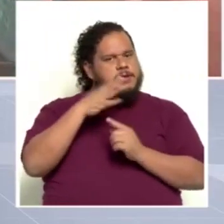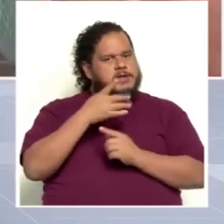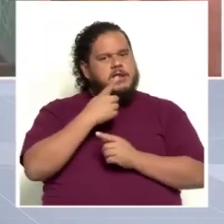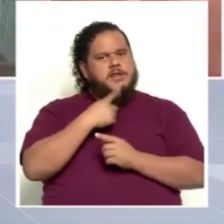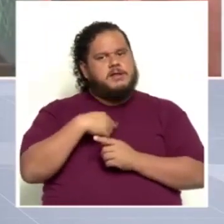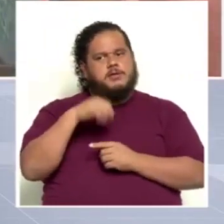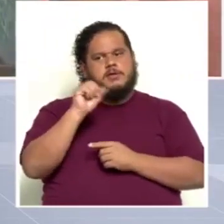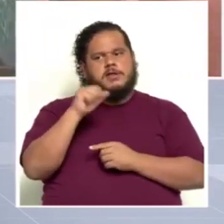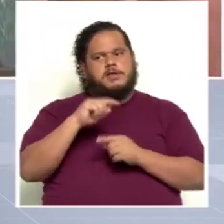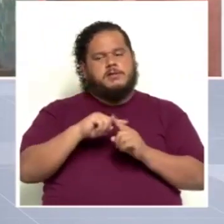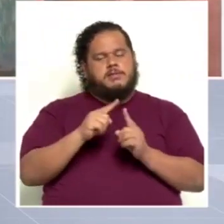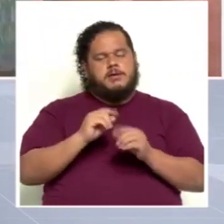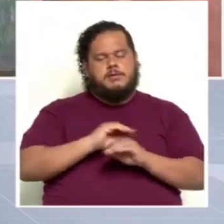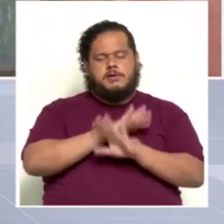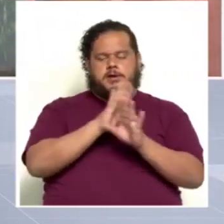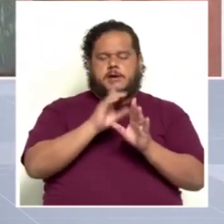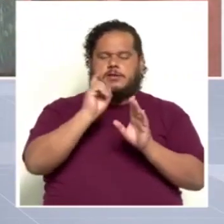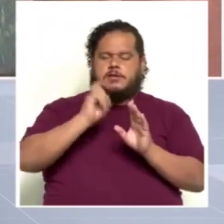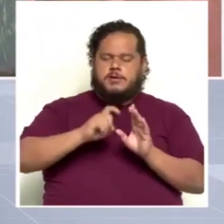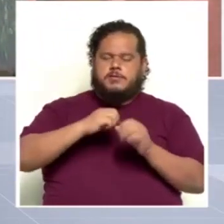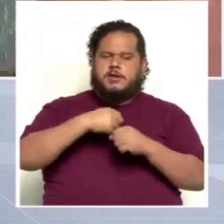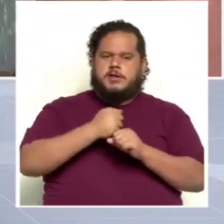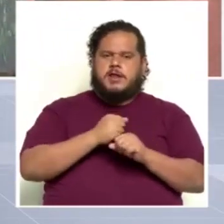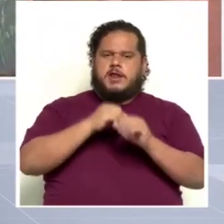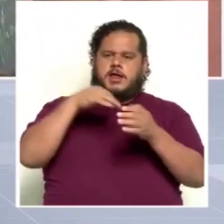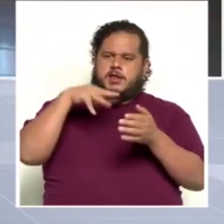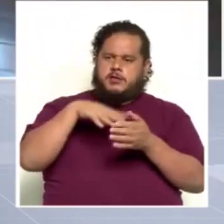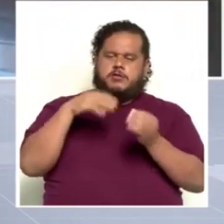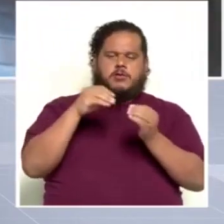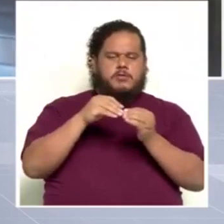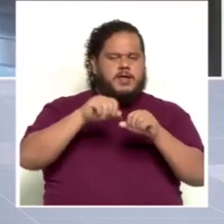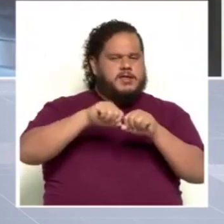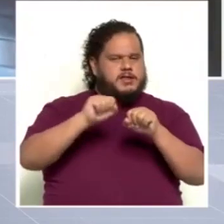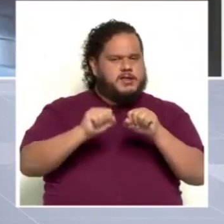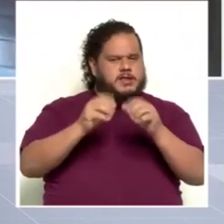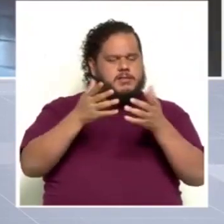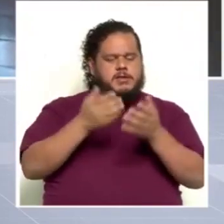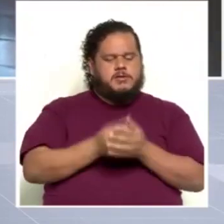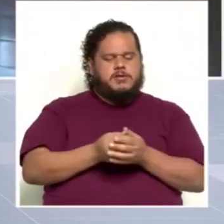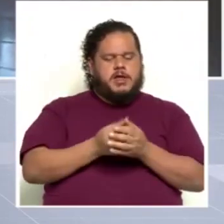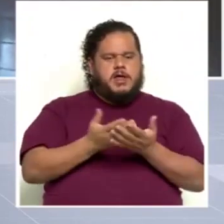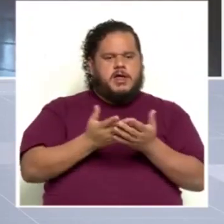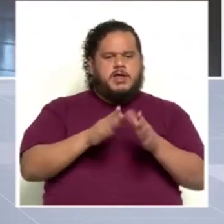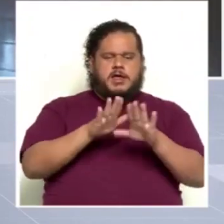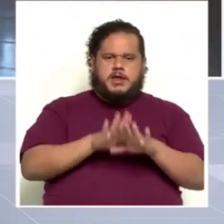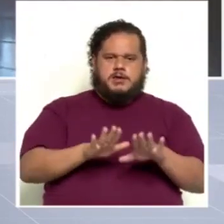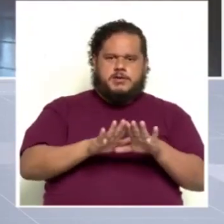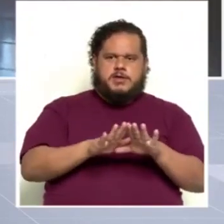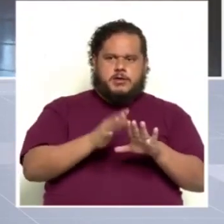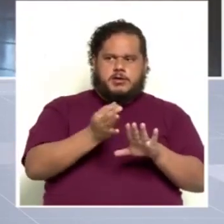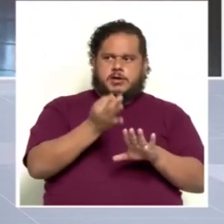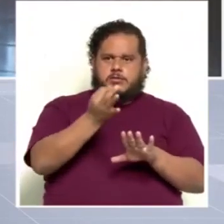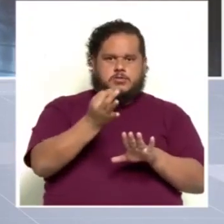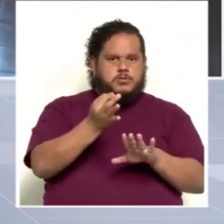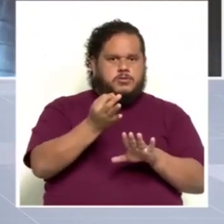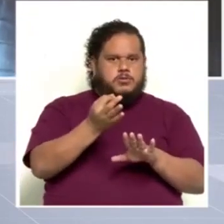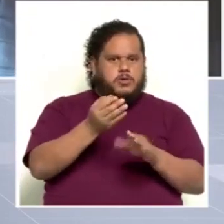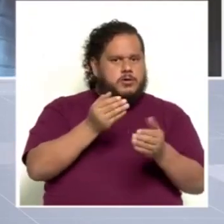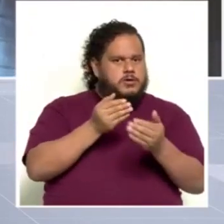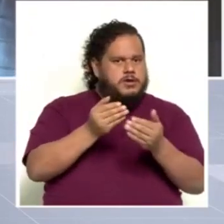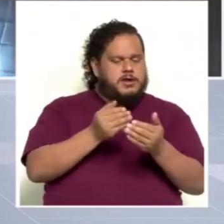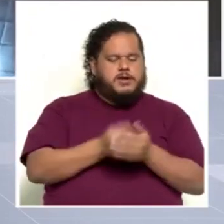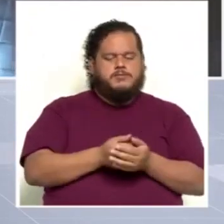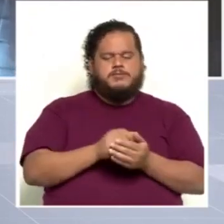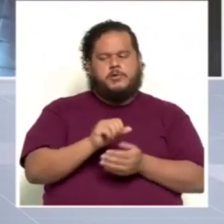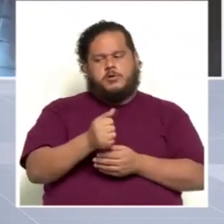pero por supuesto que habría que hacer estudios mucho más sistemáticos y reposados en el futuro cercano. Lo otro que